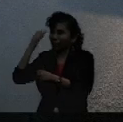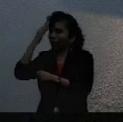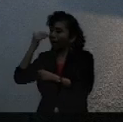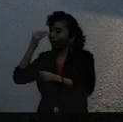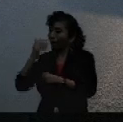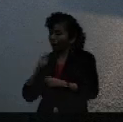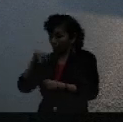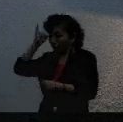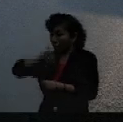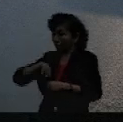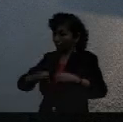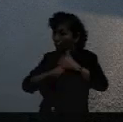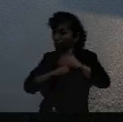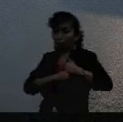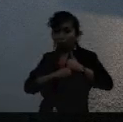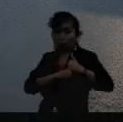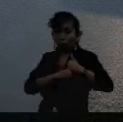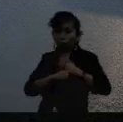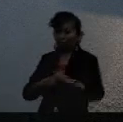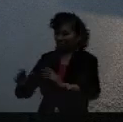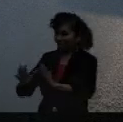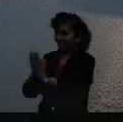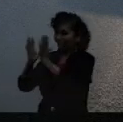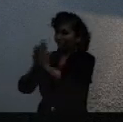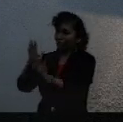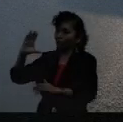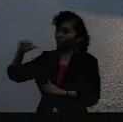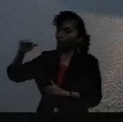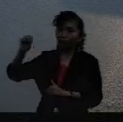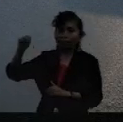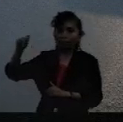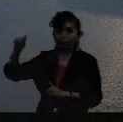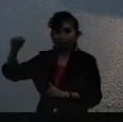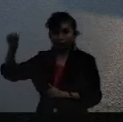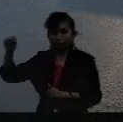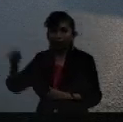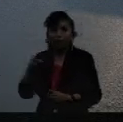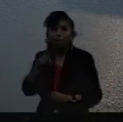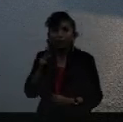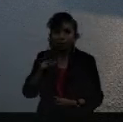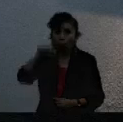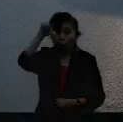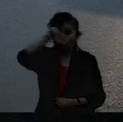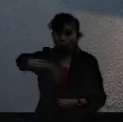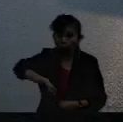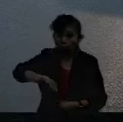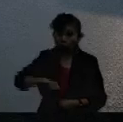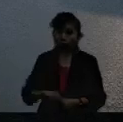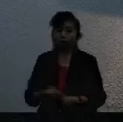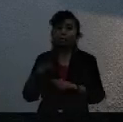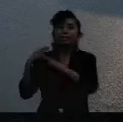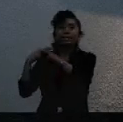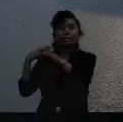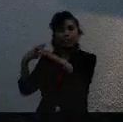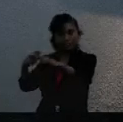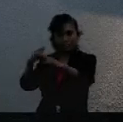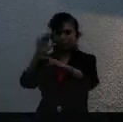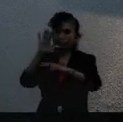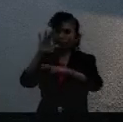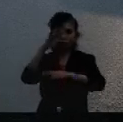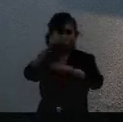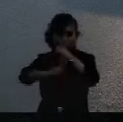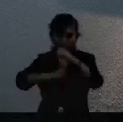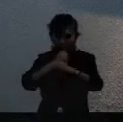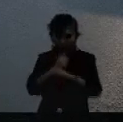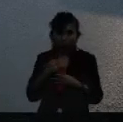y jefa militar durante la Guerra de casta pero hoy en el marco de este 50 aniversario que yo